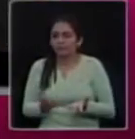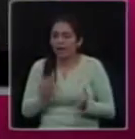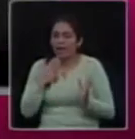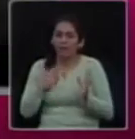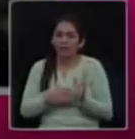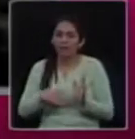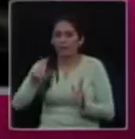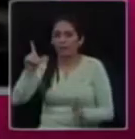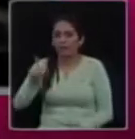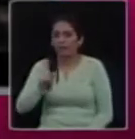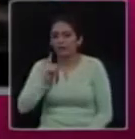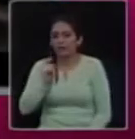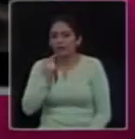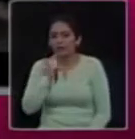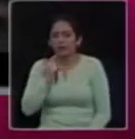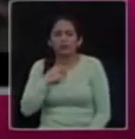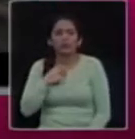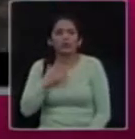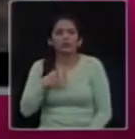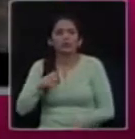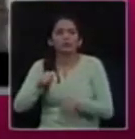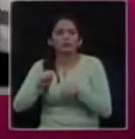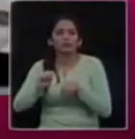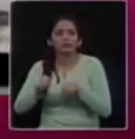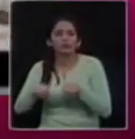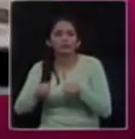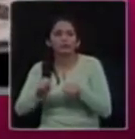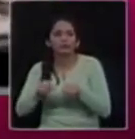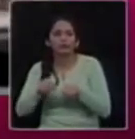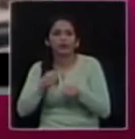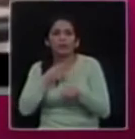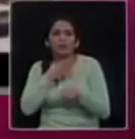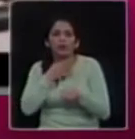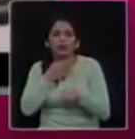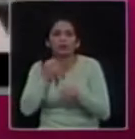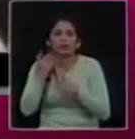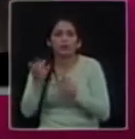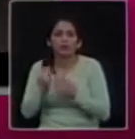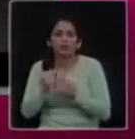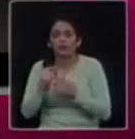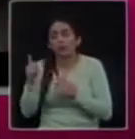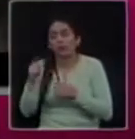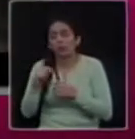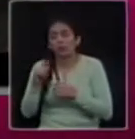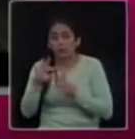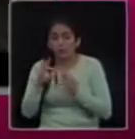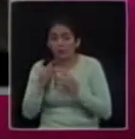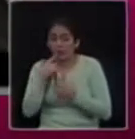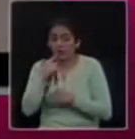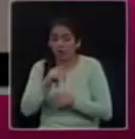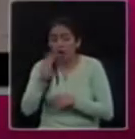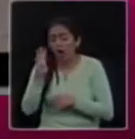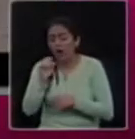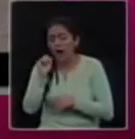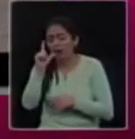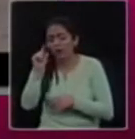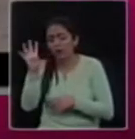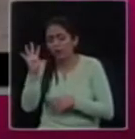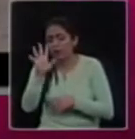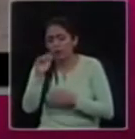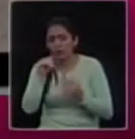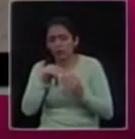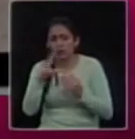con que, mira, yo quisiera una Harley, pero me matan en la casa si gasto 45 mil dólares. Y a lo mejor ni siquiera le alcanza,